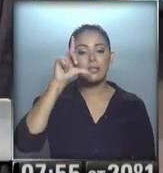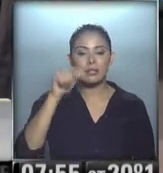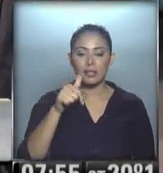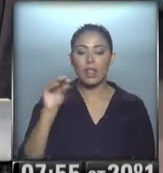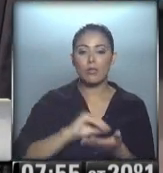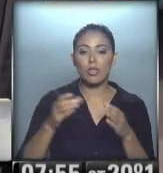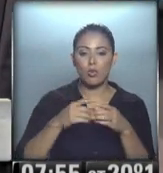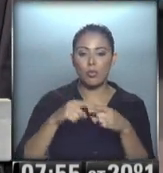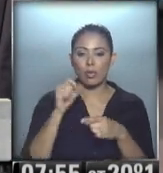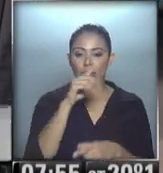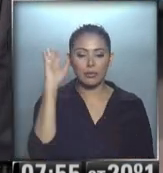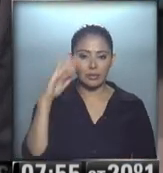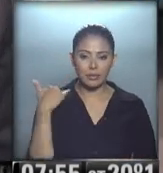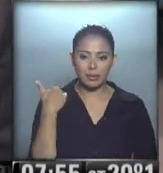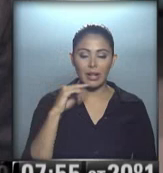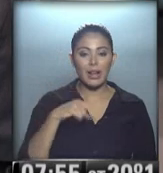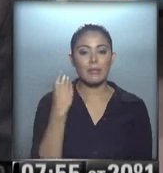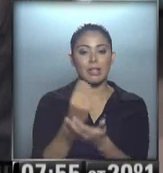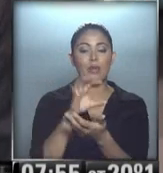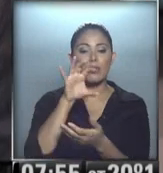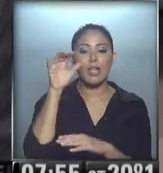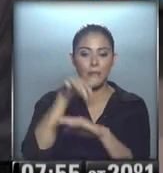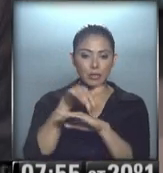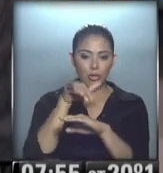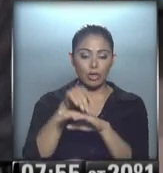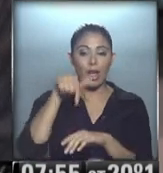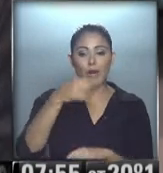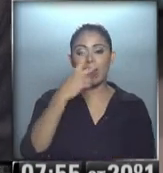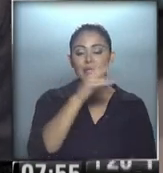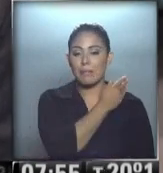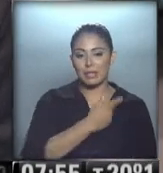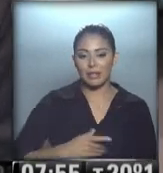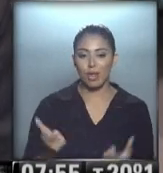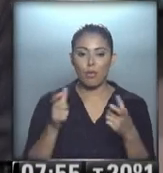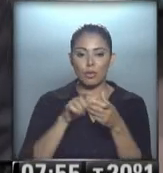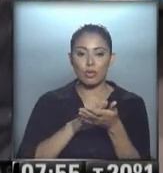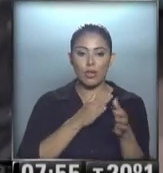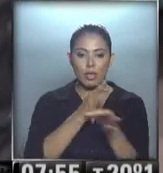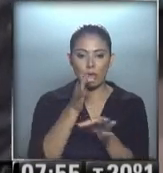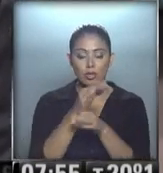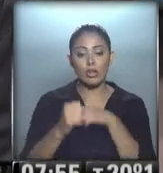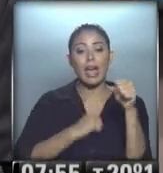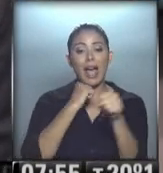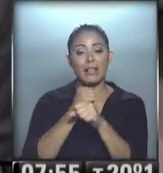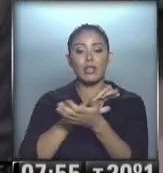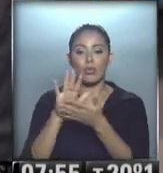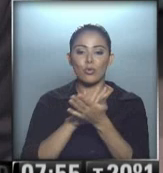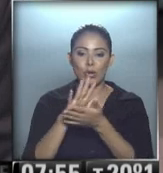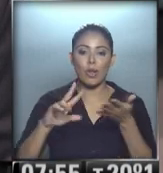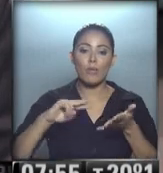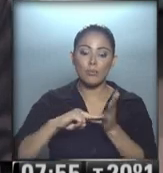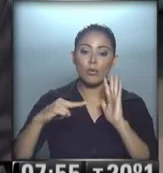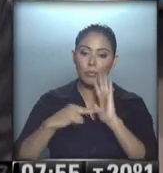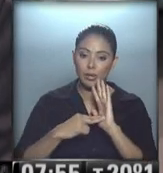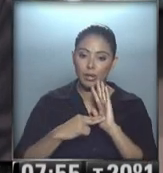de Frente para la Victoria por la provincia de Misiones, a cargo, vicepresidenta, a cargo de la Comisión de Educación hasta que se solucione esta situación,